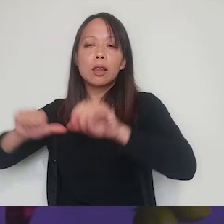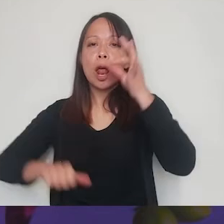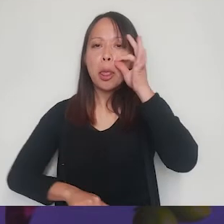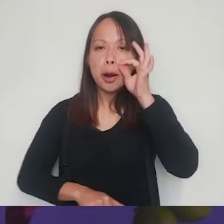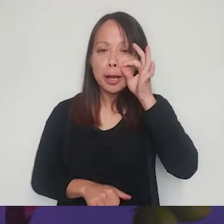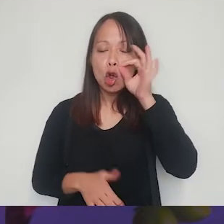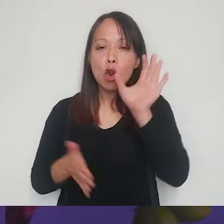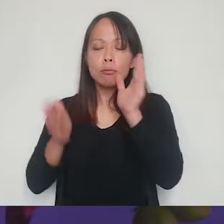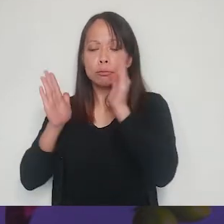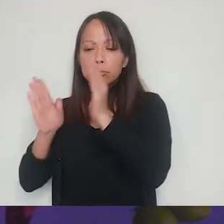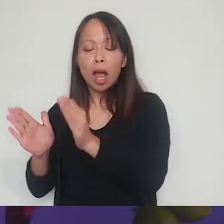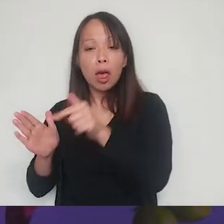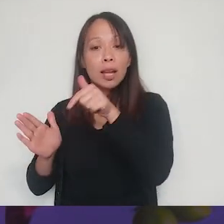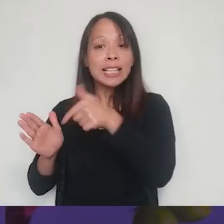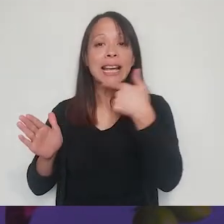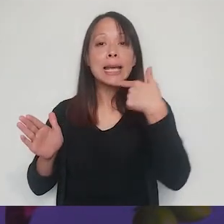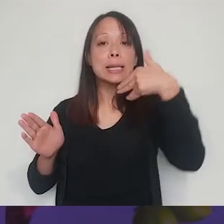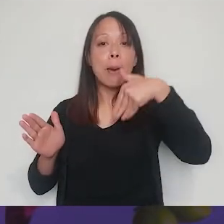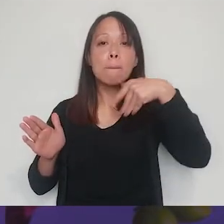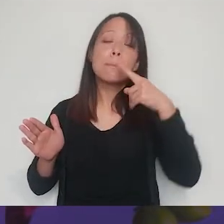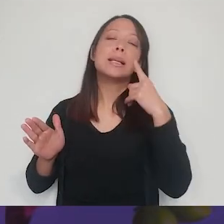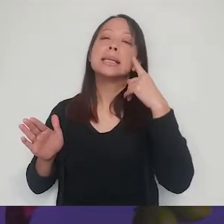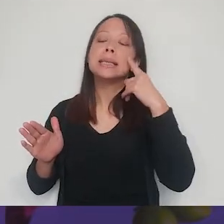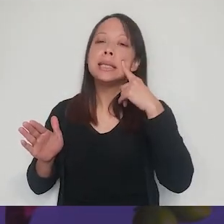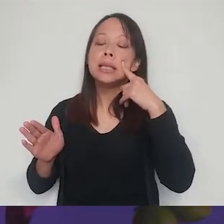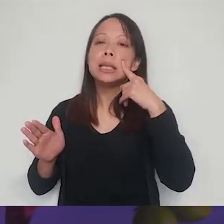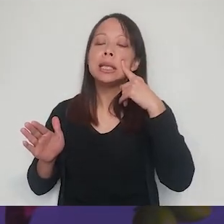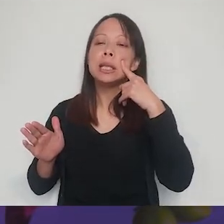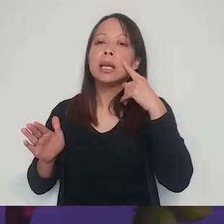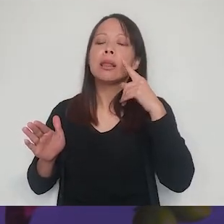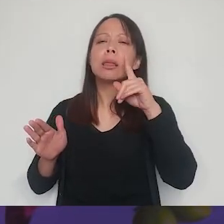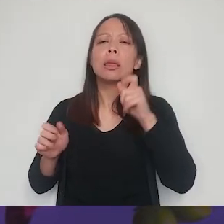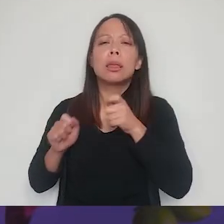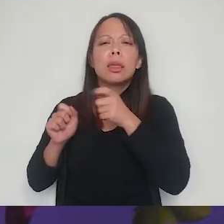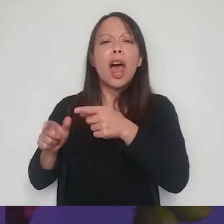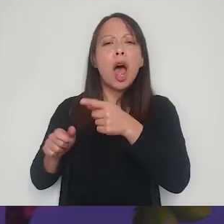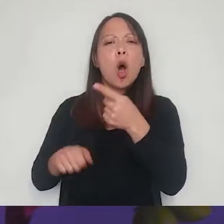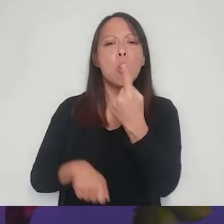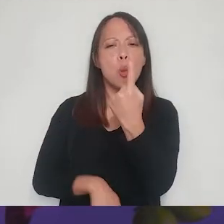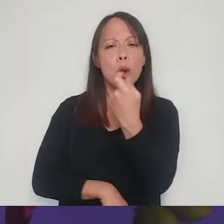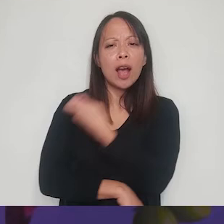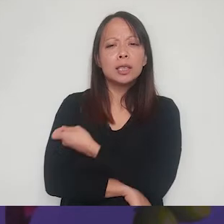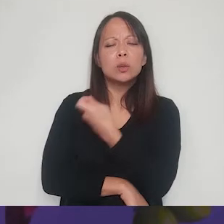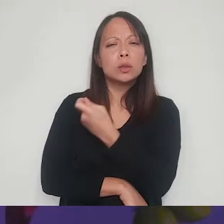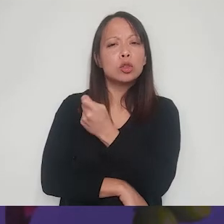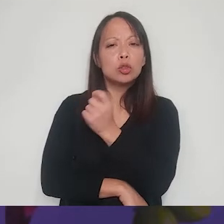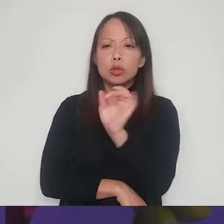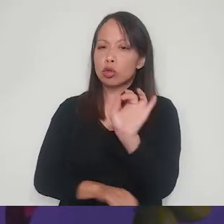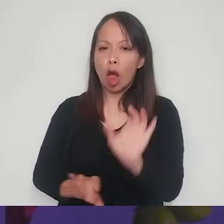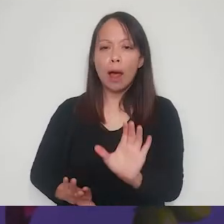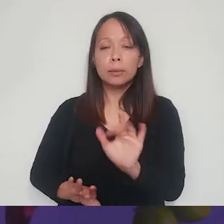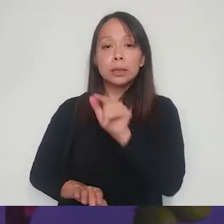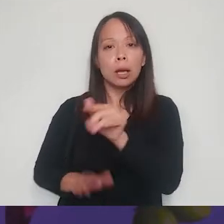con ratones que son modelos para la enfermedad de SMI o AME, y le dimos una única